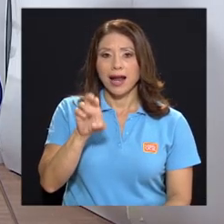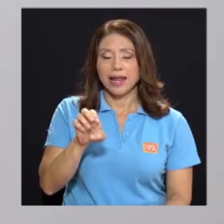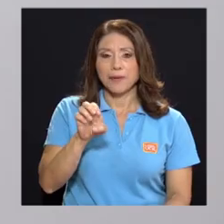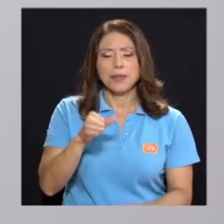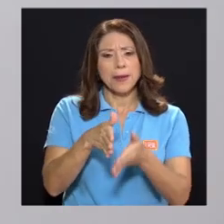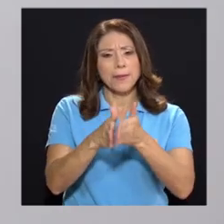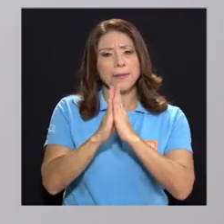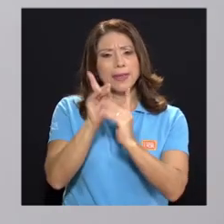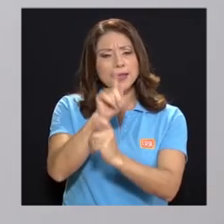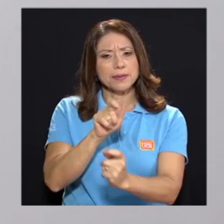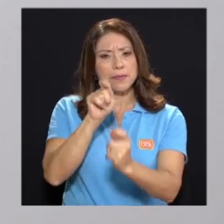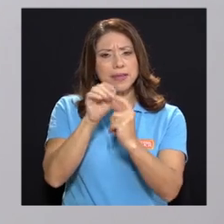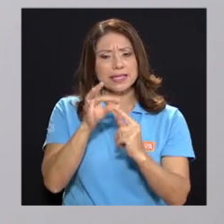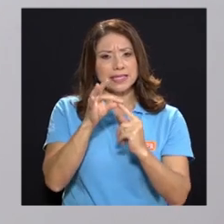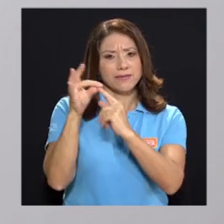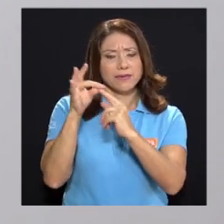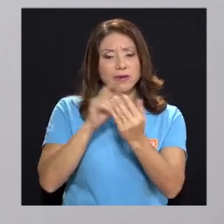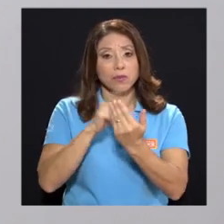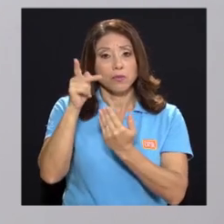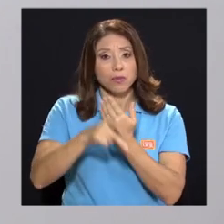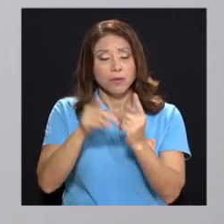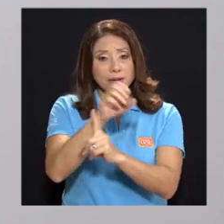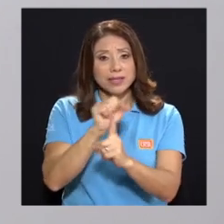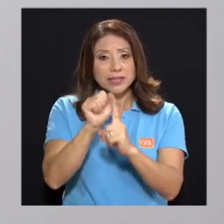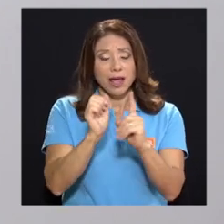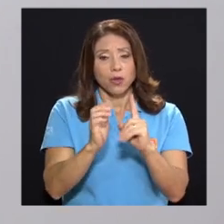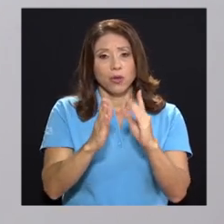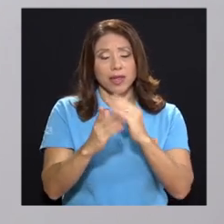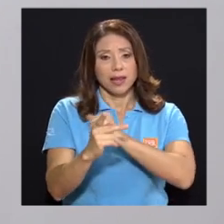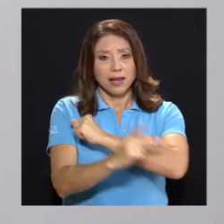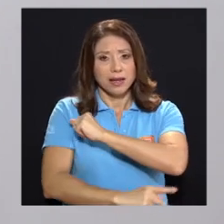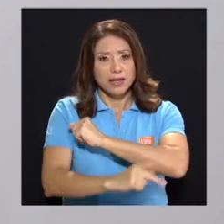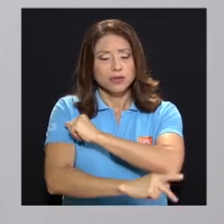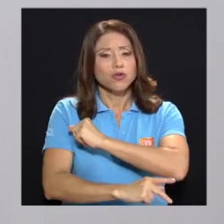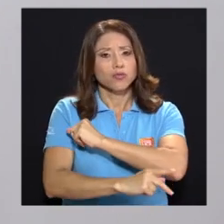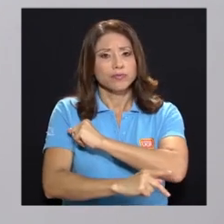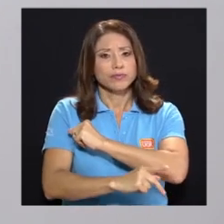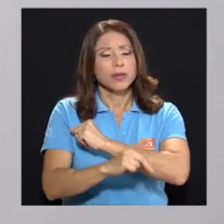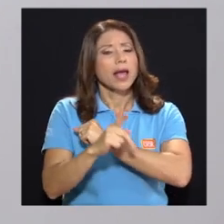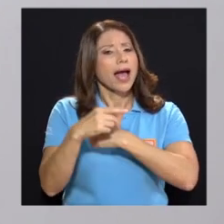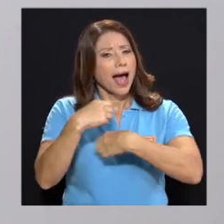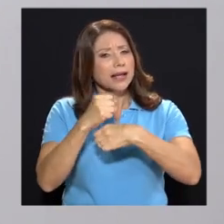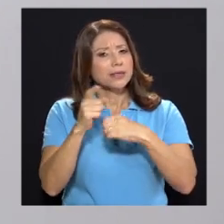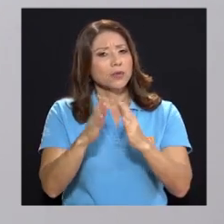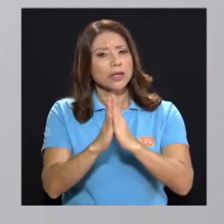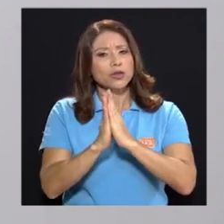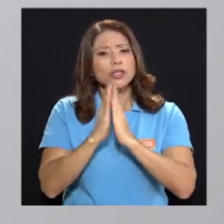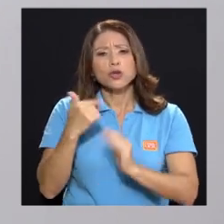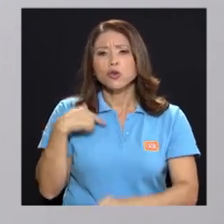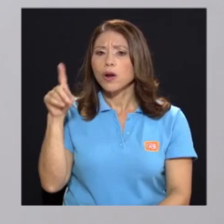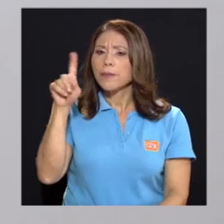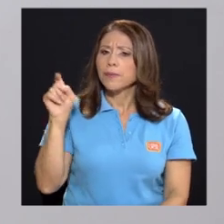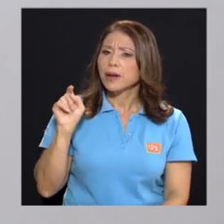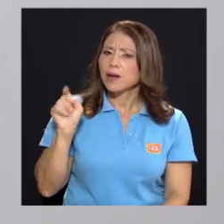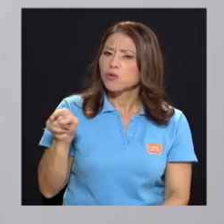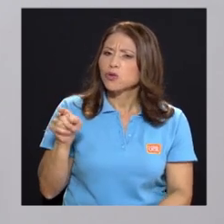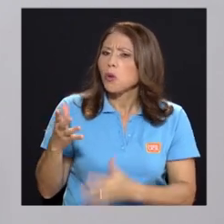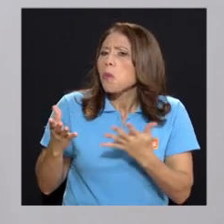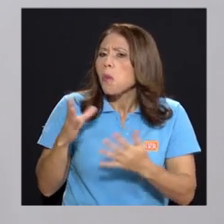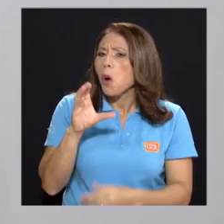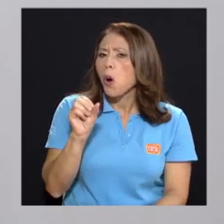al programa del estado de la nación don jorge una solicitud que yo yo yo le quiero preguntar en qué consistió esa